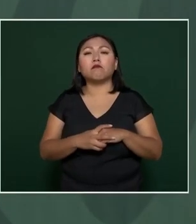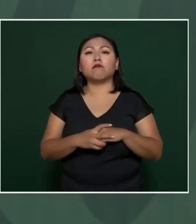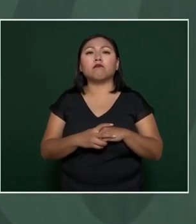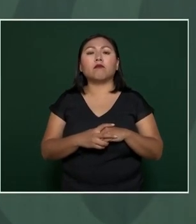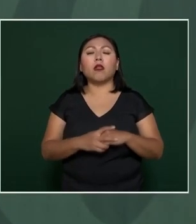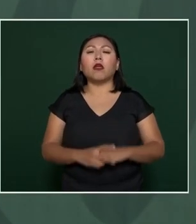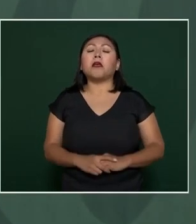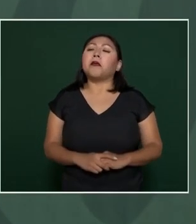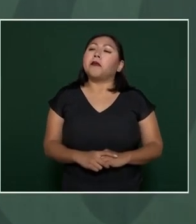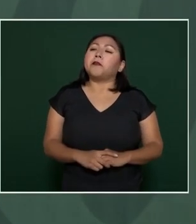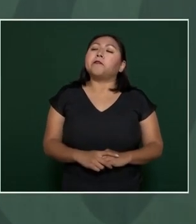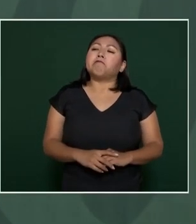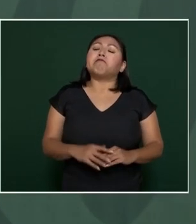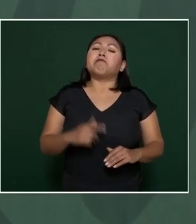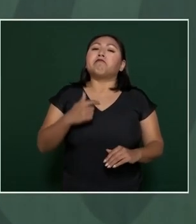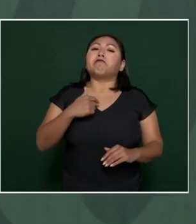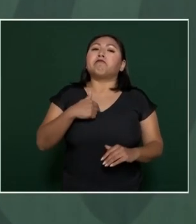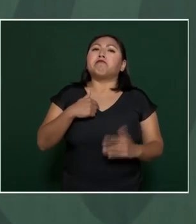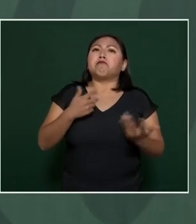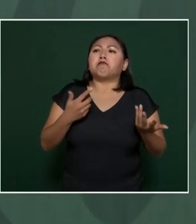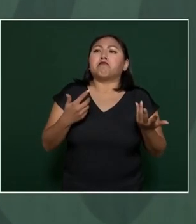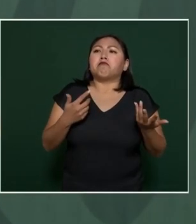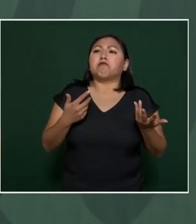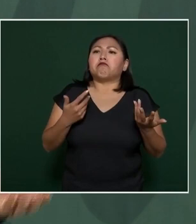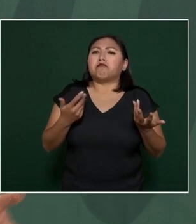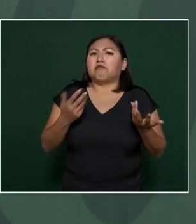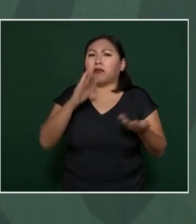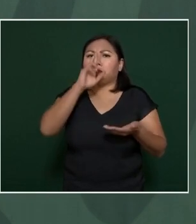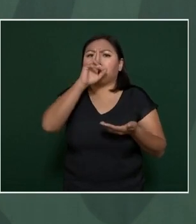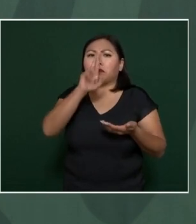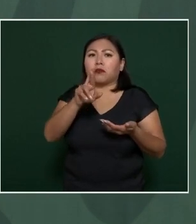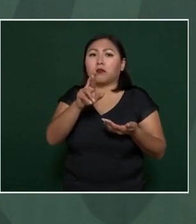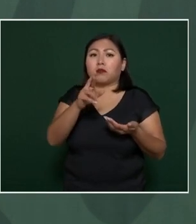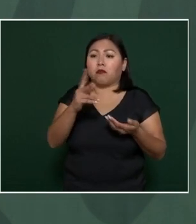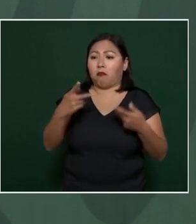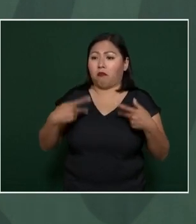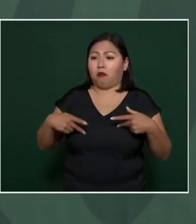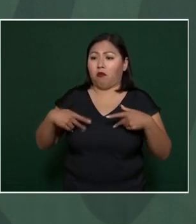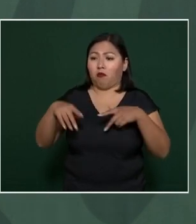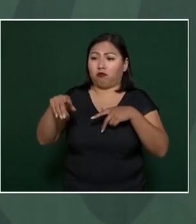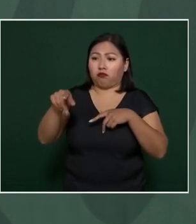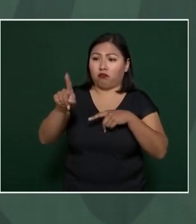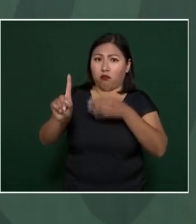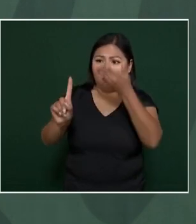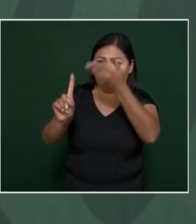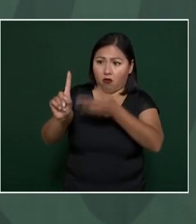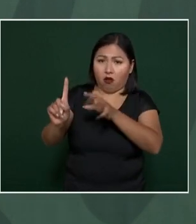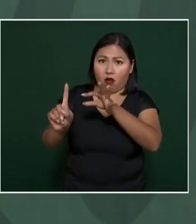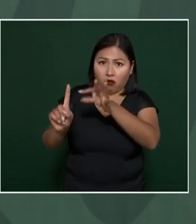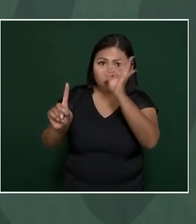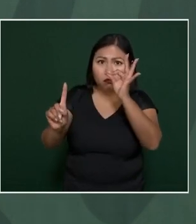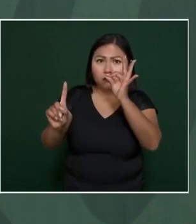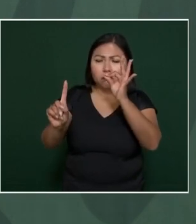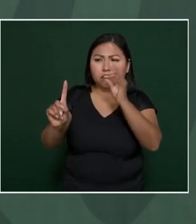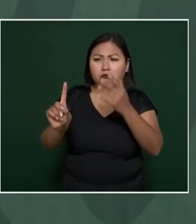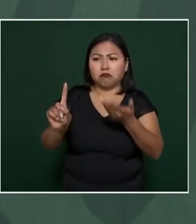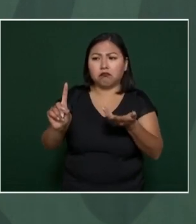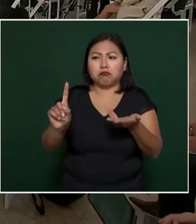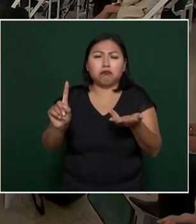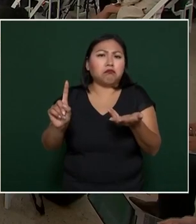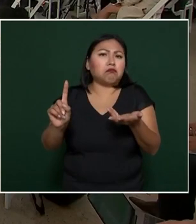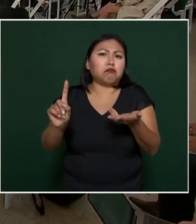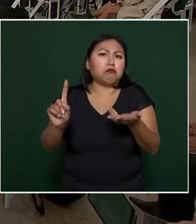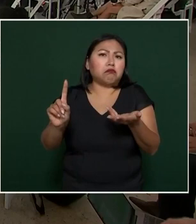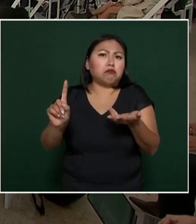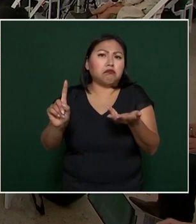yo espero que eh cambie no la dirección